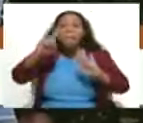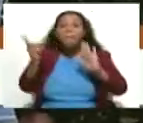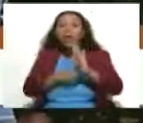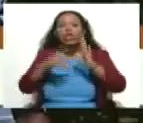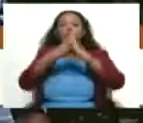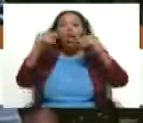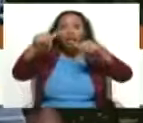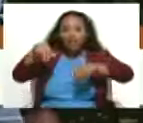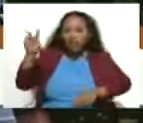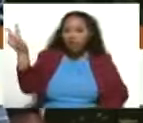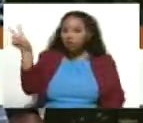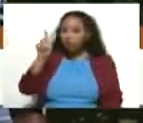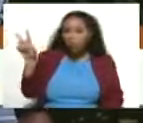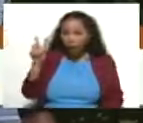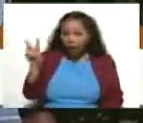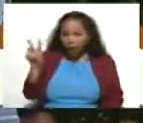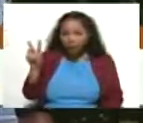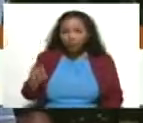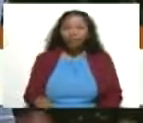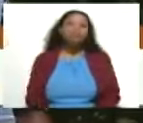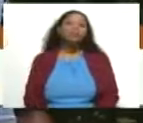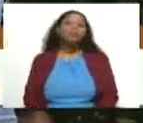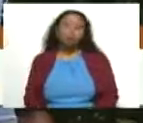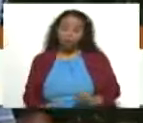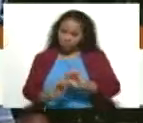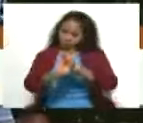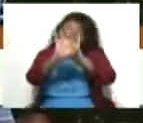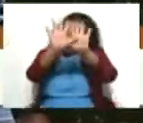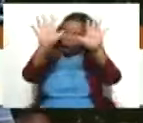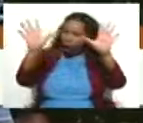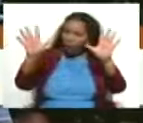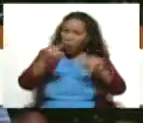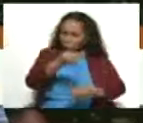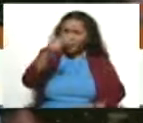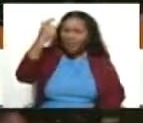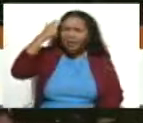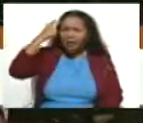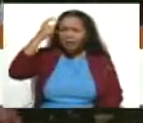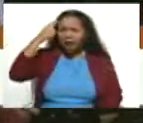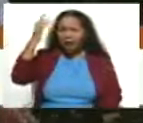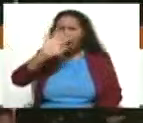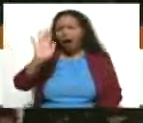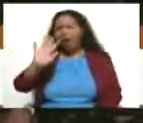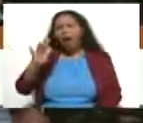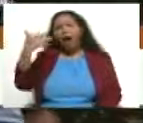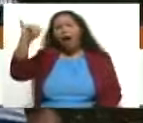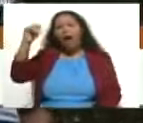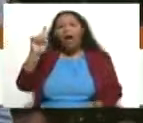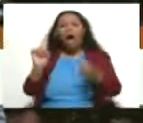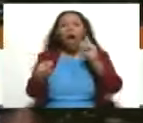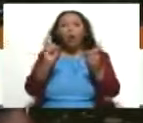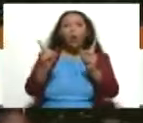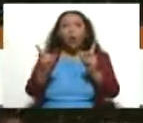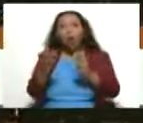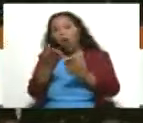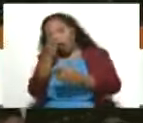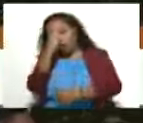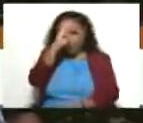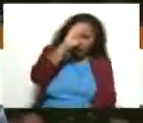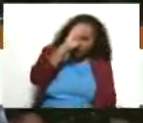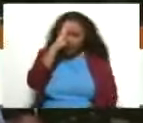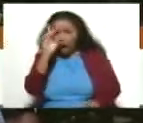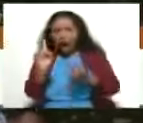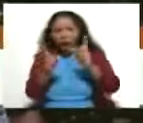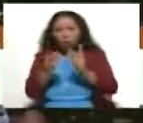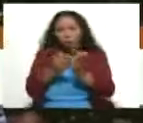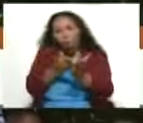todos y de todas. Claro, ustedes saben que están los guabinosos de toda la vida, ¿no?